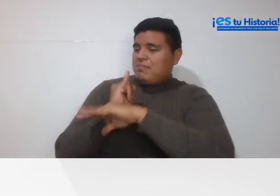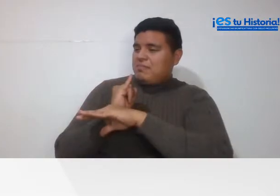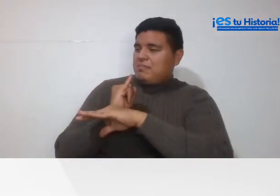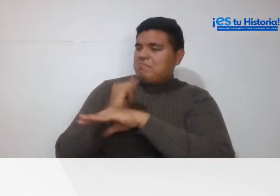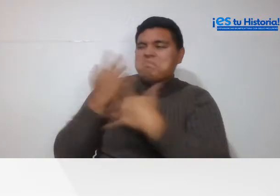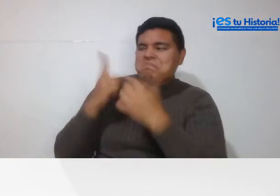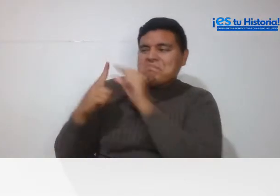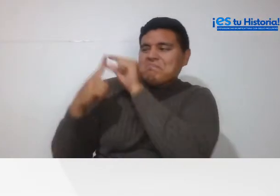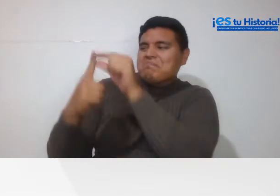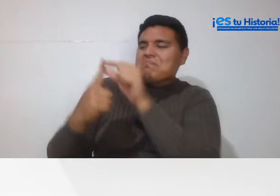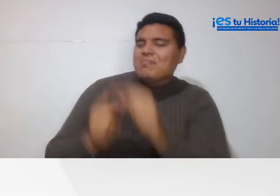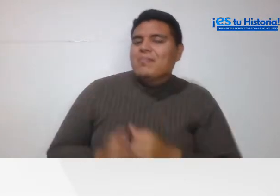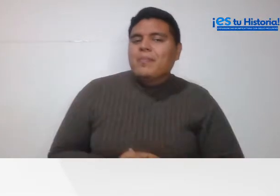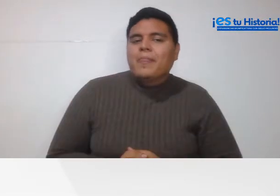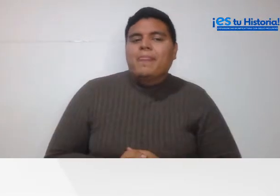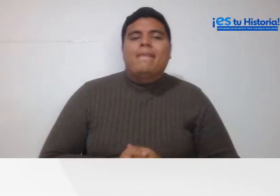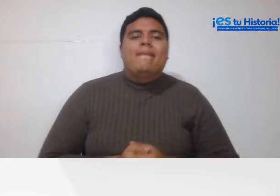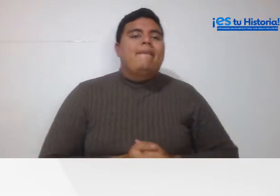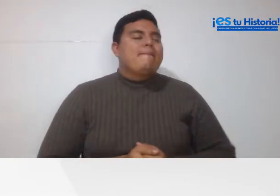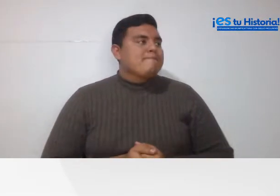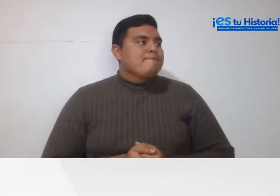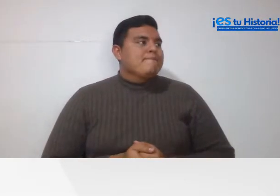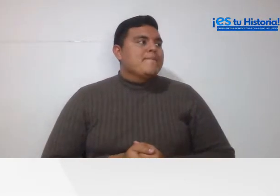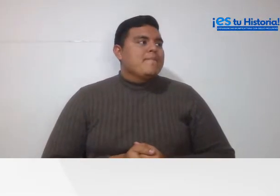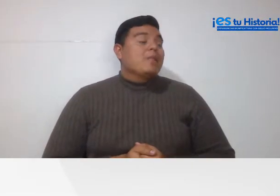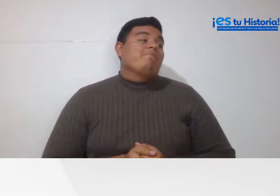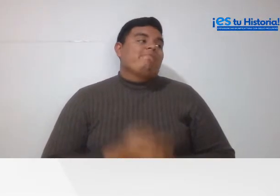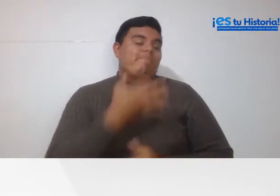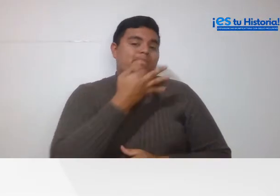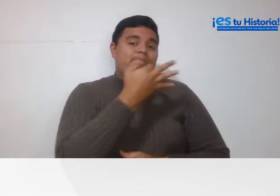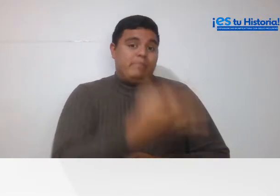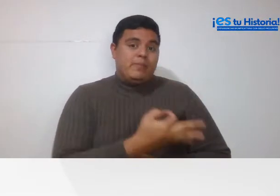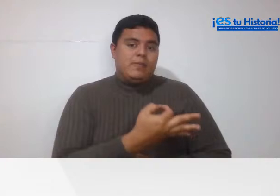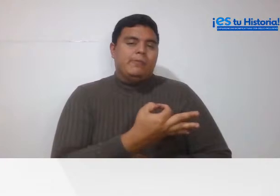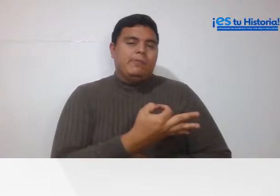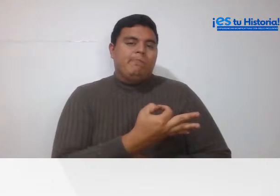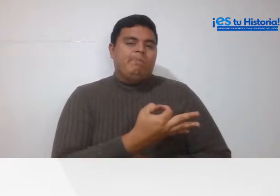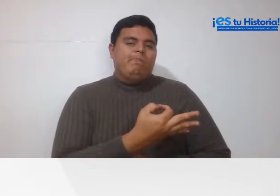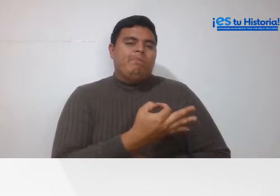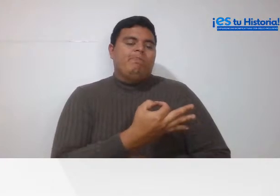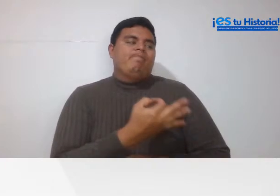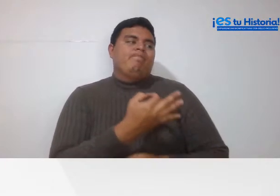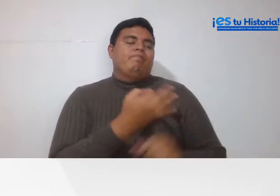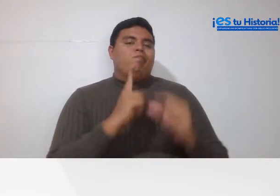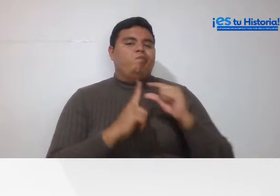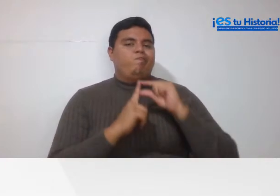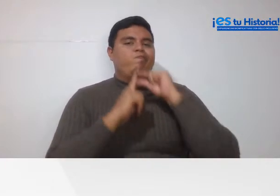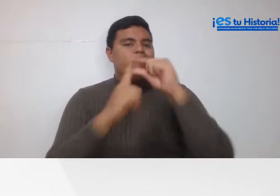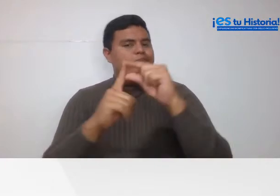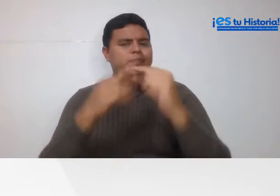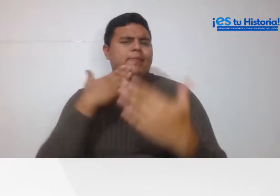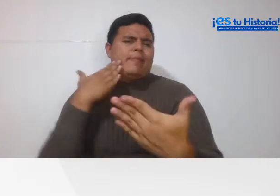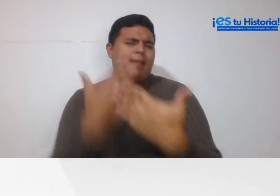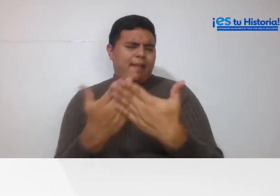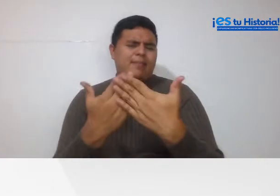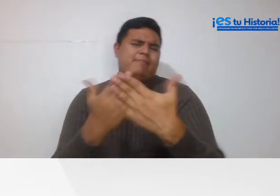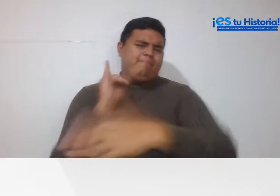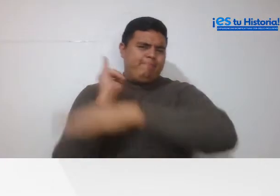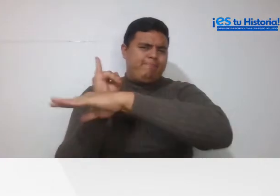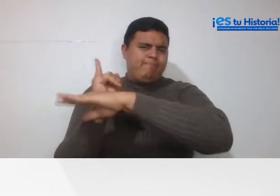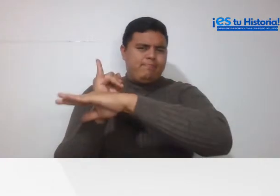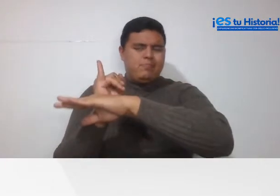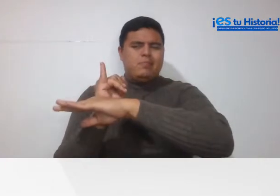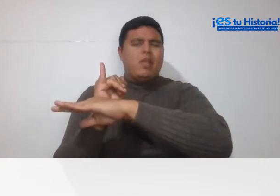No, muchas gracias, la verdad. Porque todos han sido muy queridos, todos son muy amables, todos me han